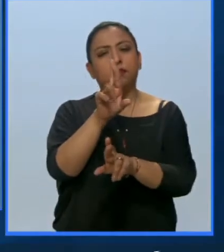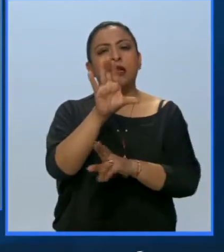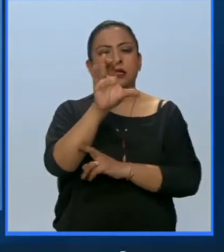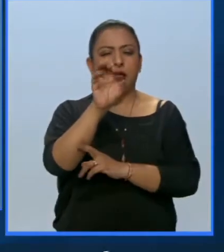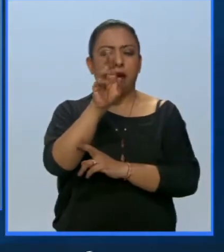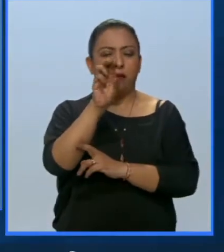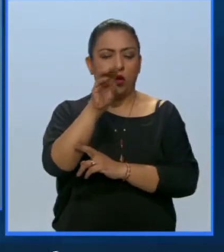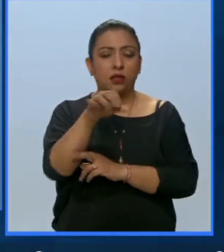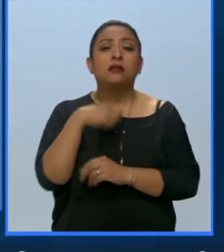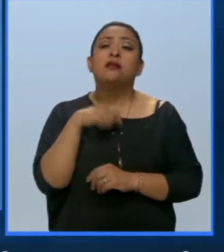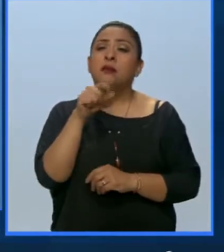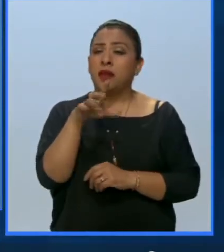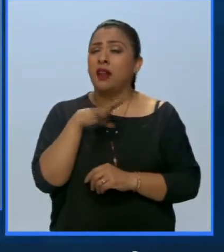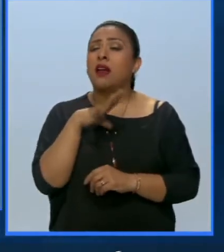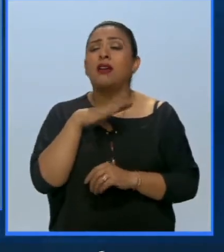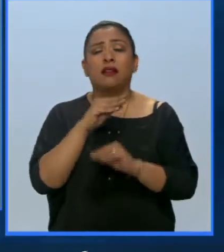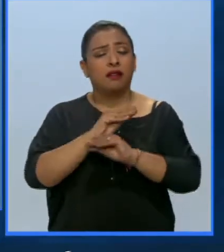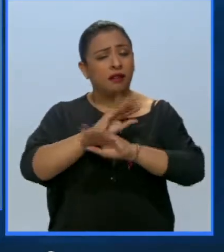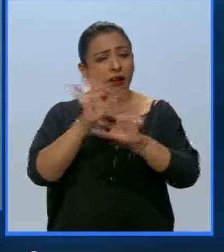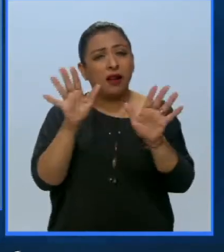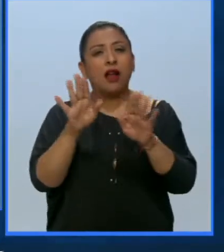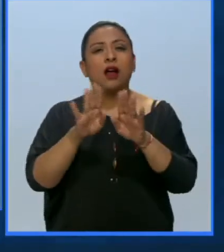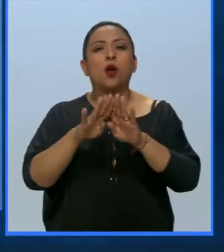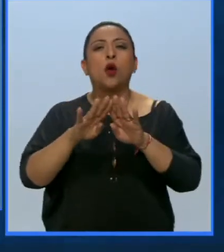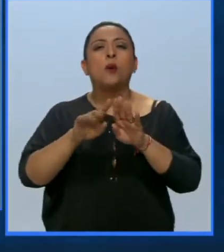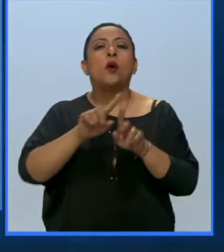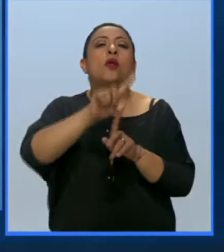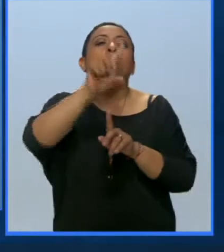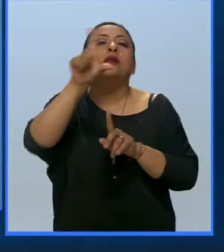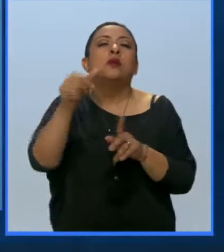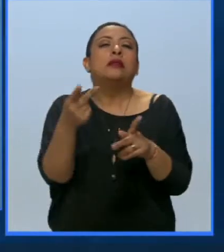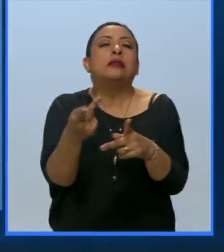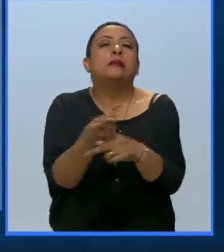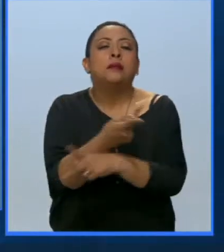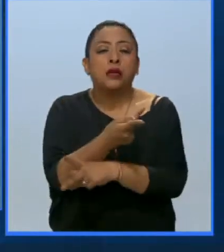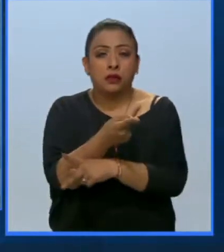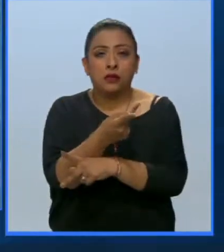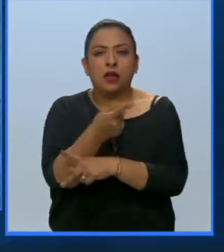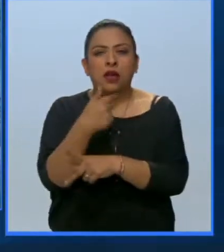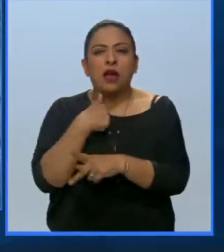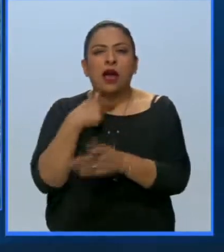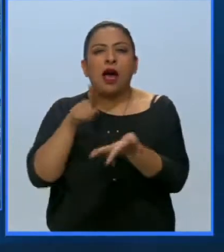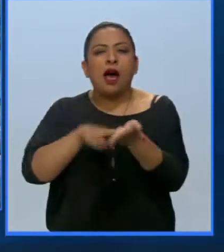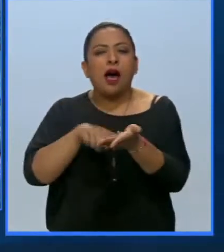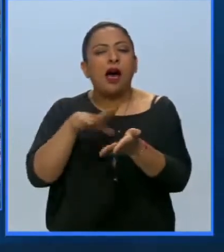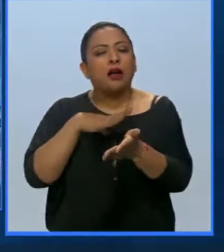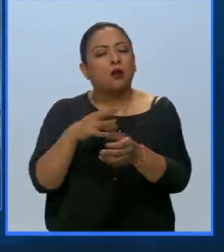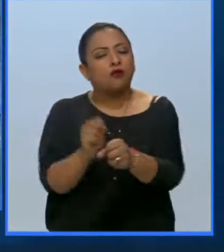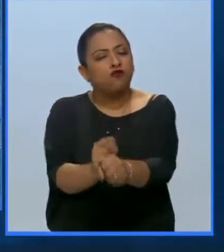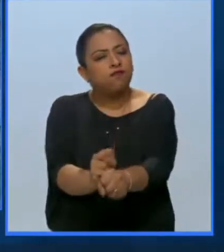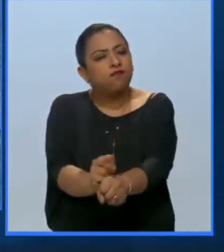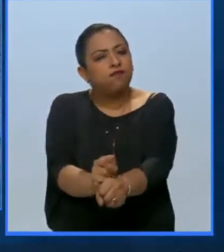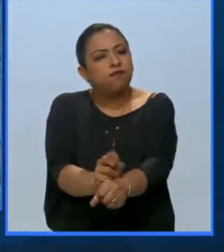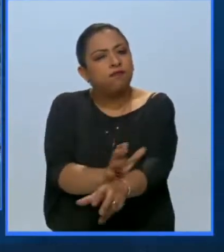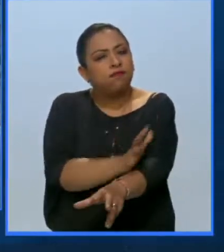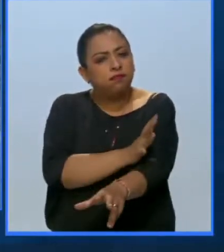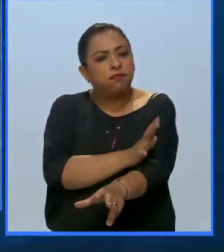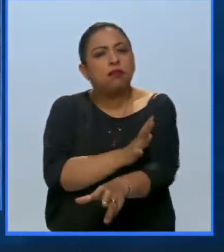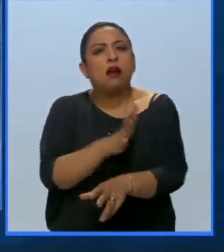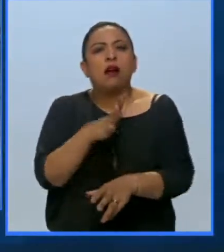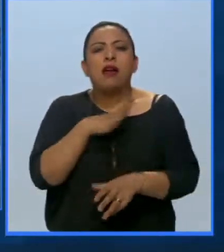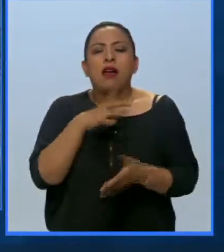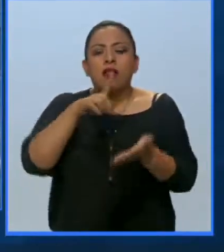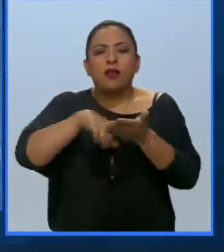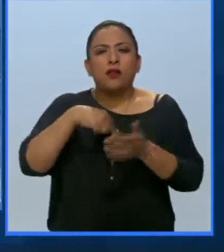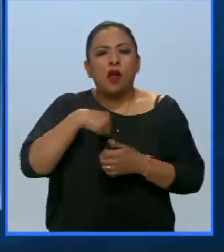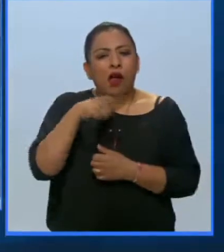y por supuesto que tiene un efecto trascendental el poder tocar fibras, el poder llegar al